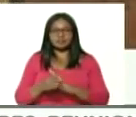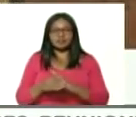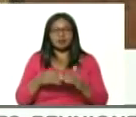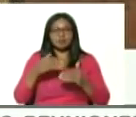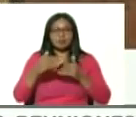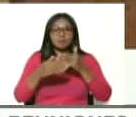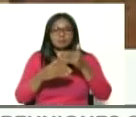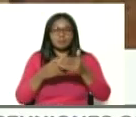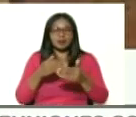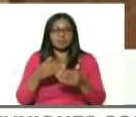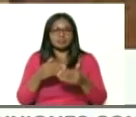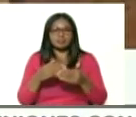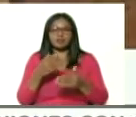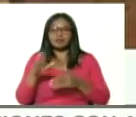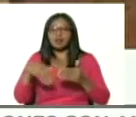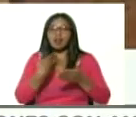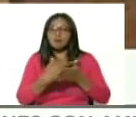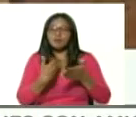concreto,